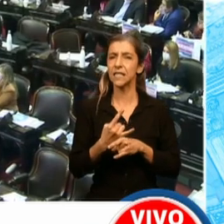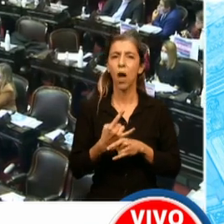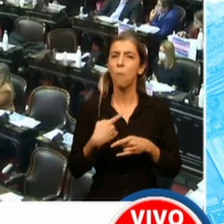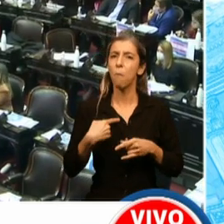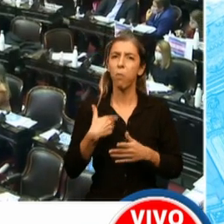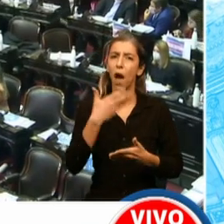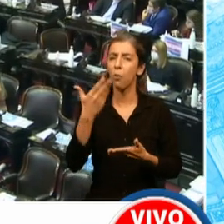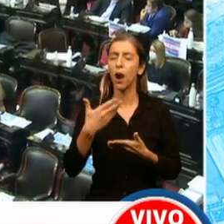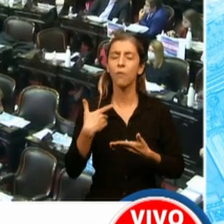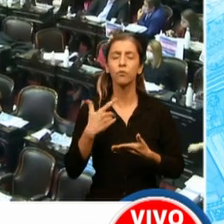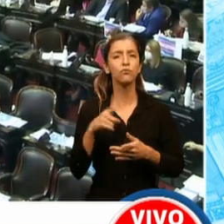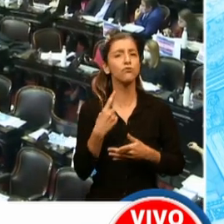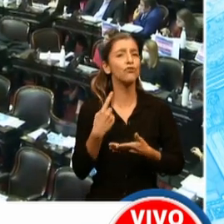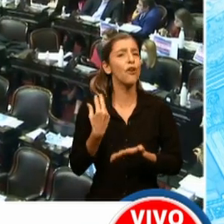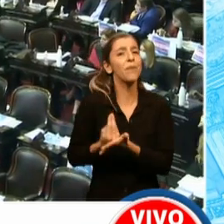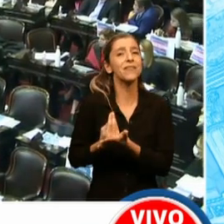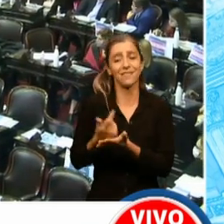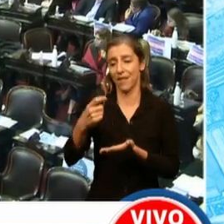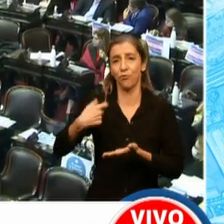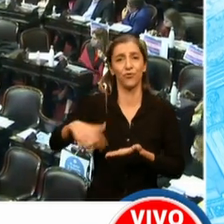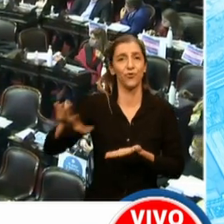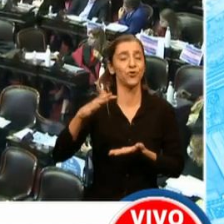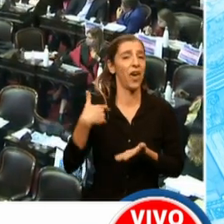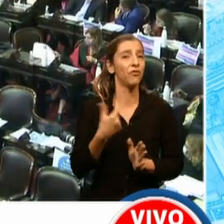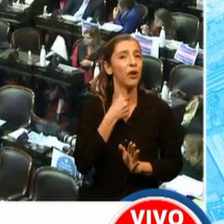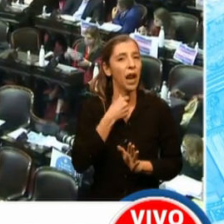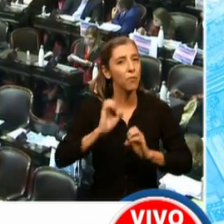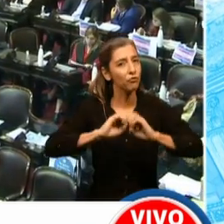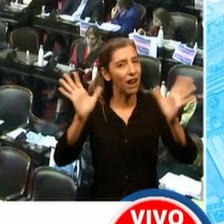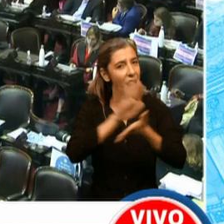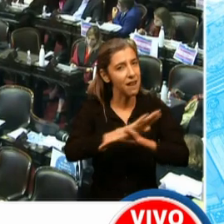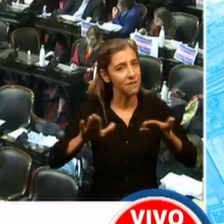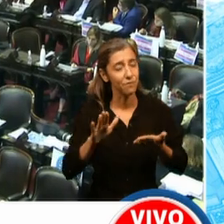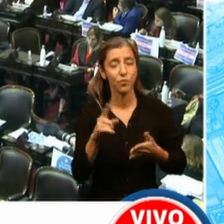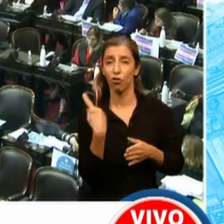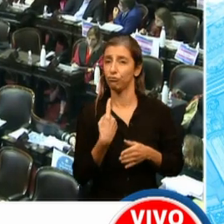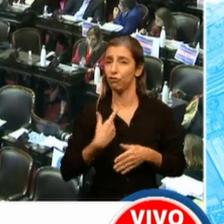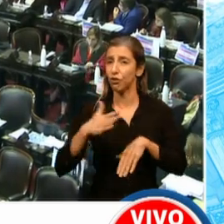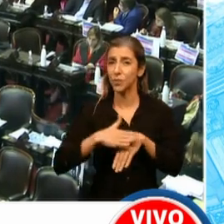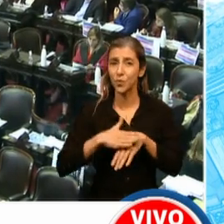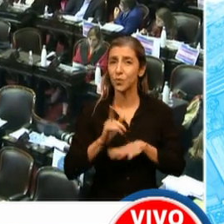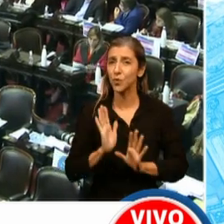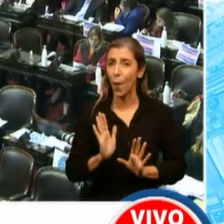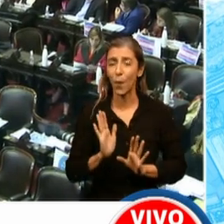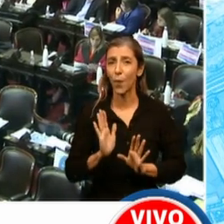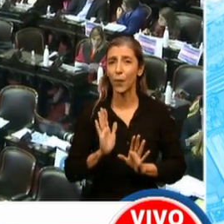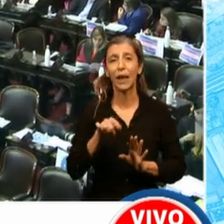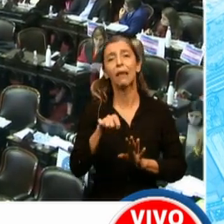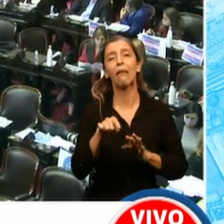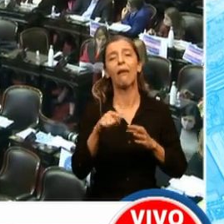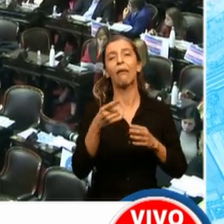banca estamos representando a quienes representamos no nos hacemos cargo de ningún lobby